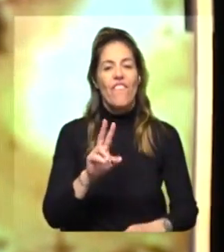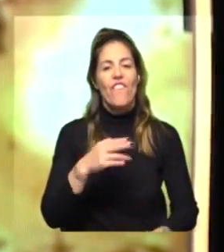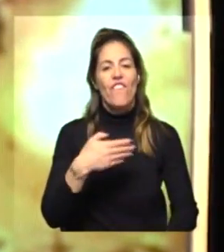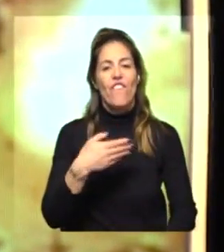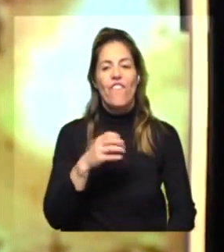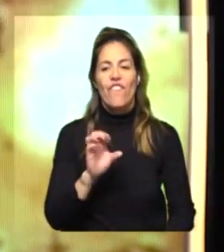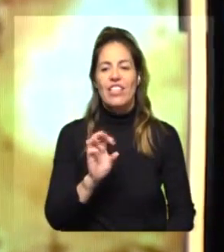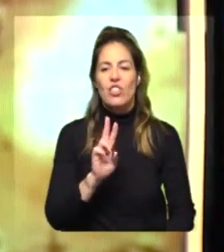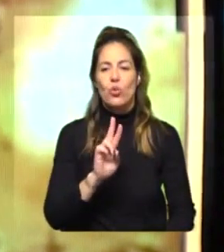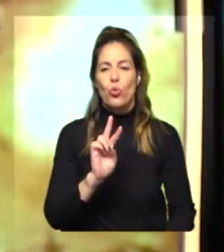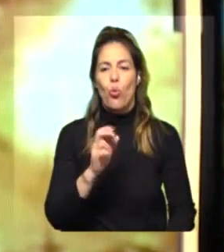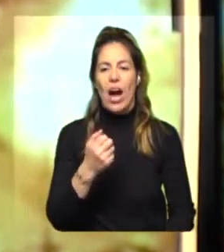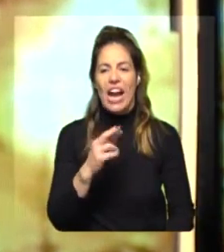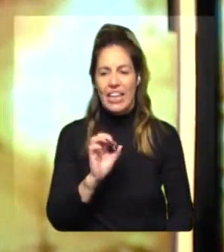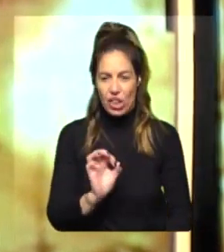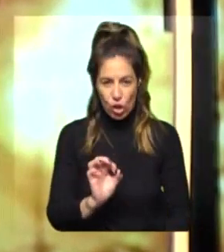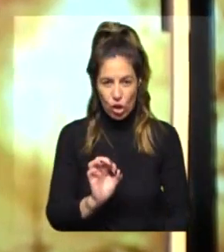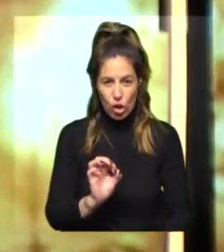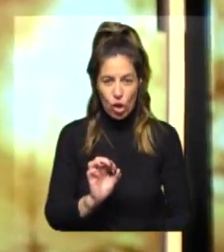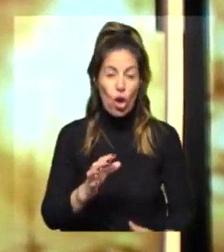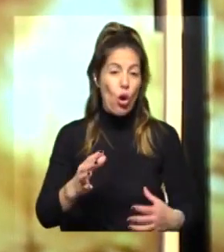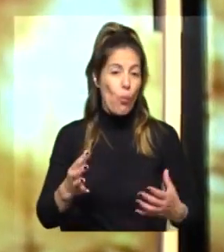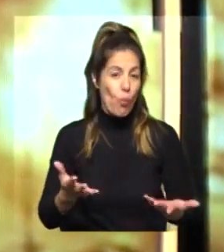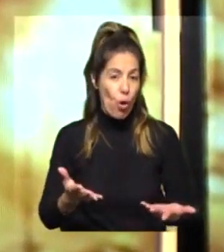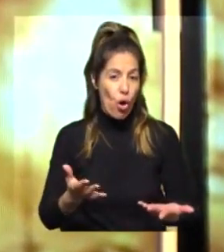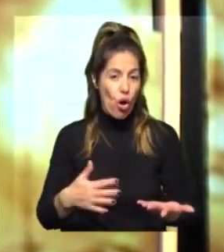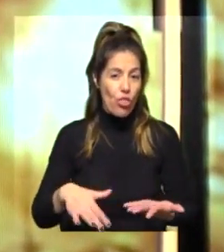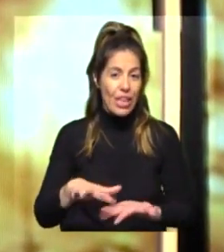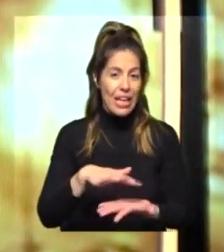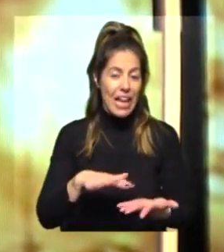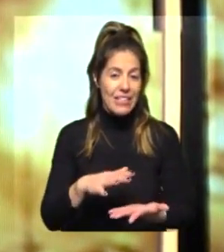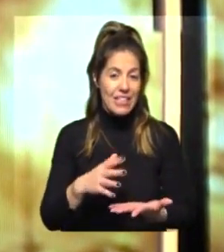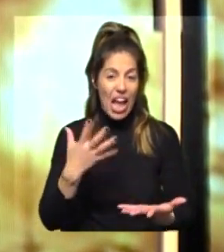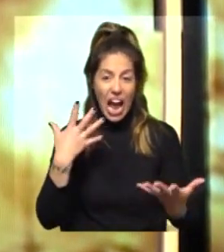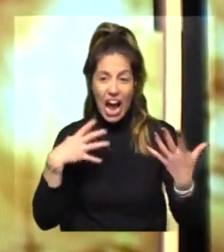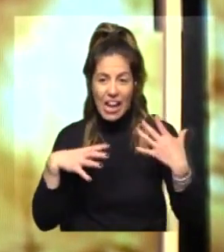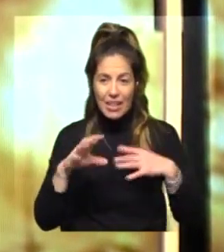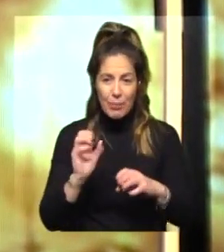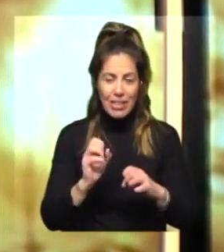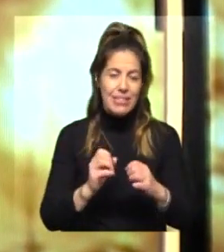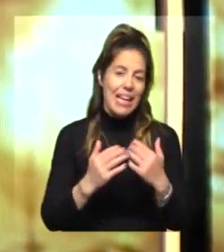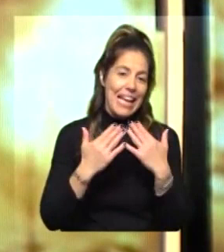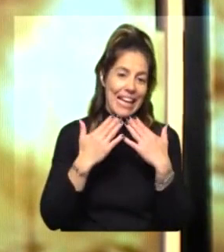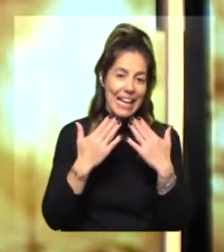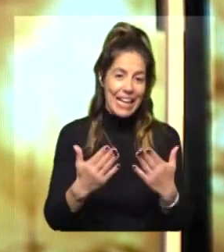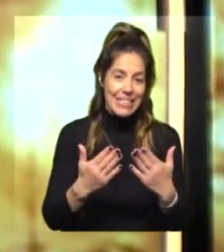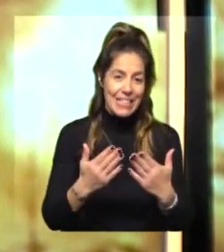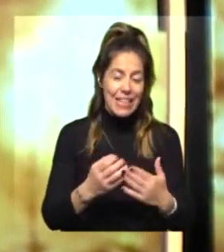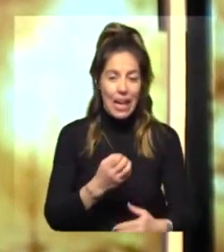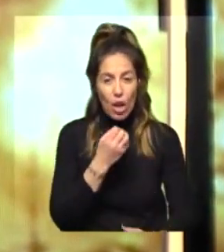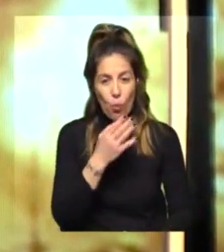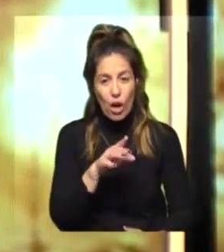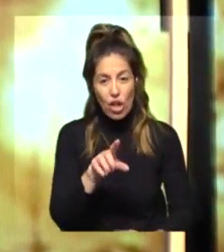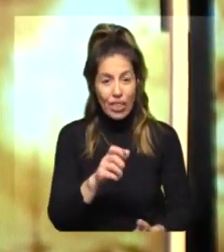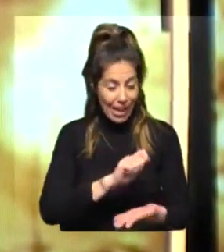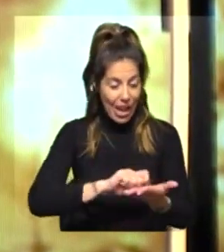así vestuario como el el vestuario pero de las bestias y gracias a la generosidad la gran generosidad del propio autor no